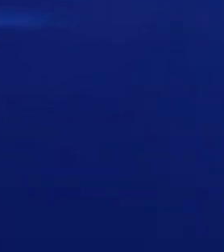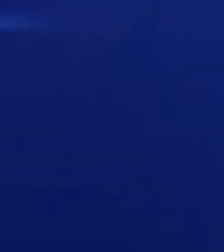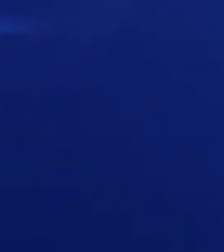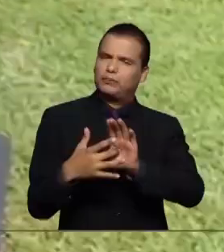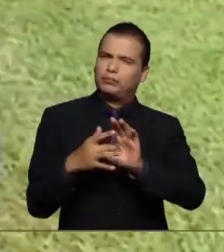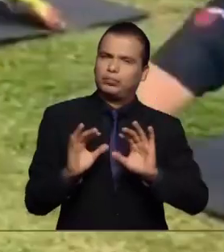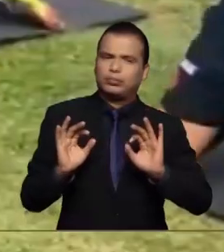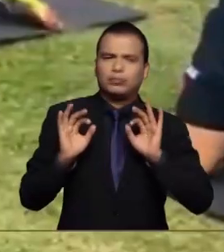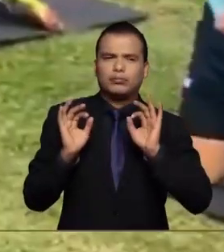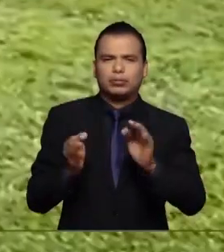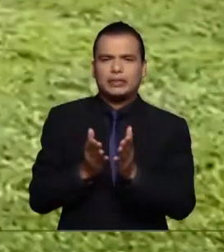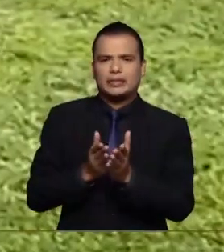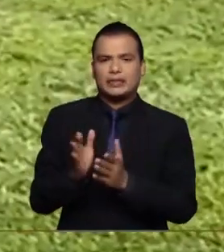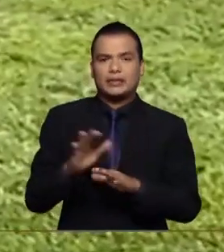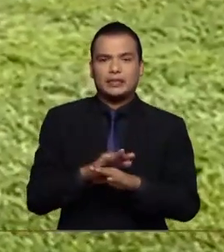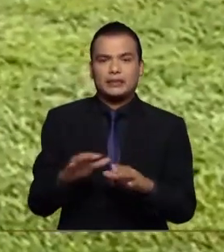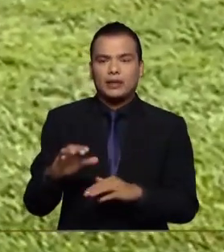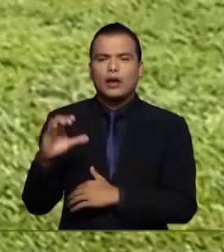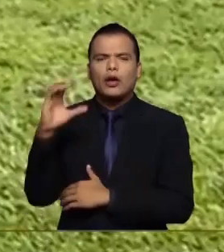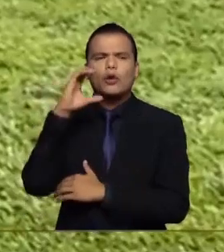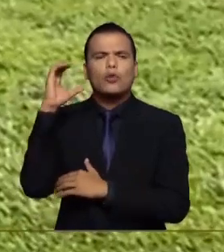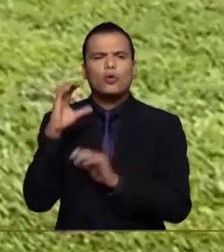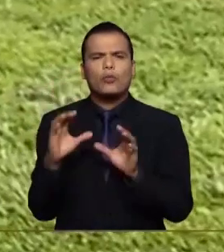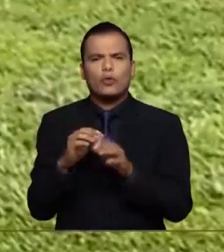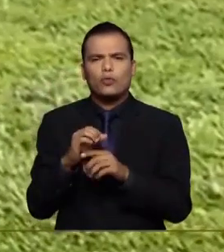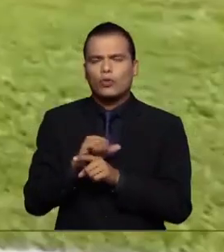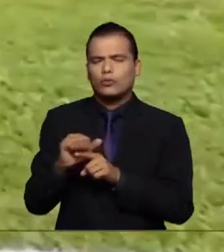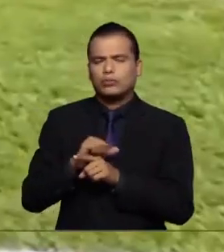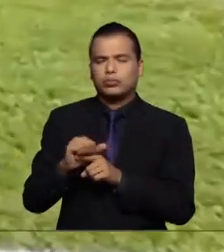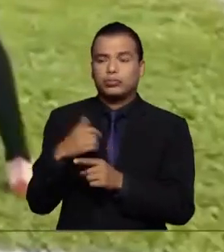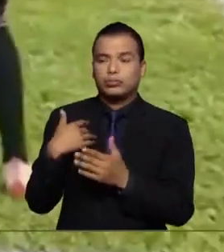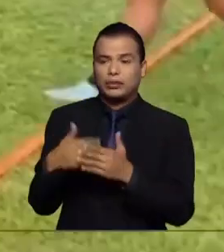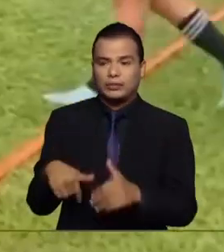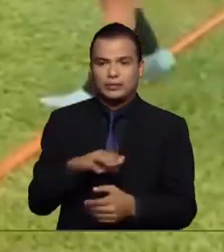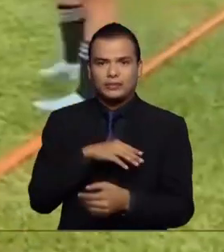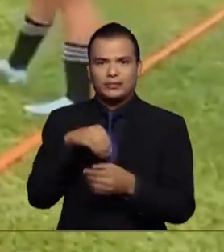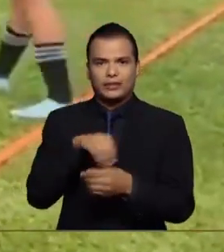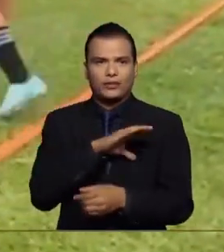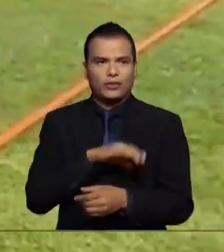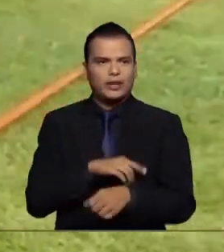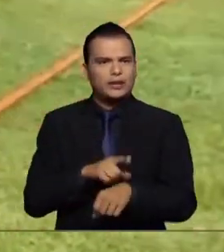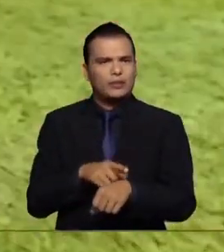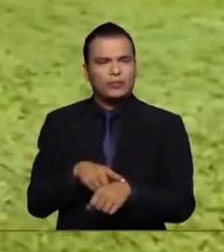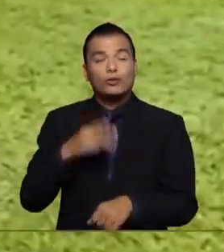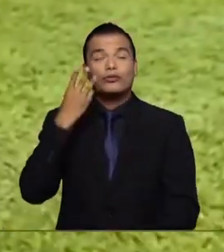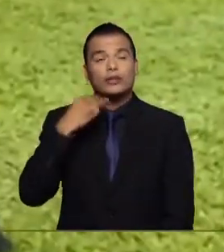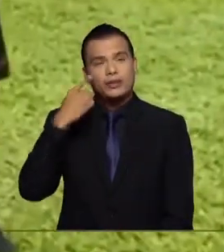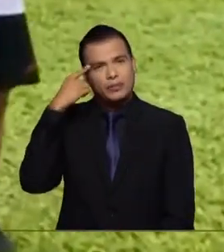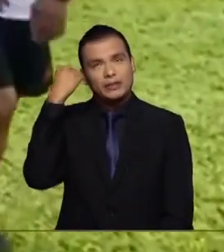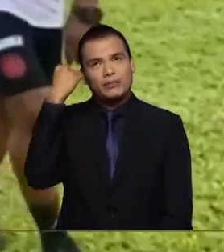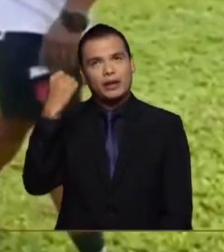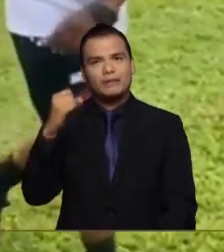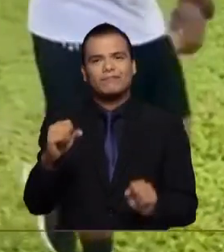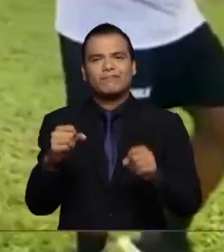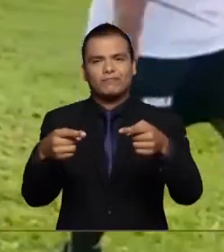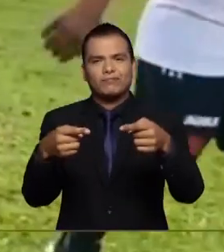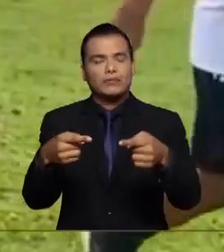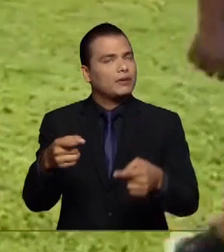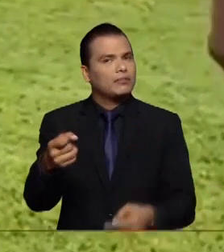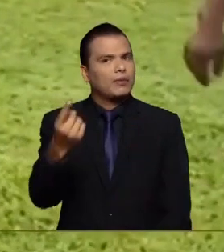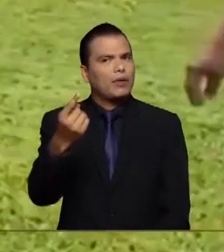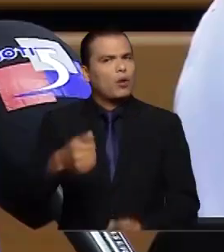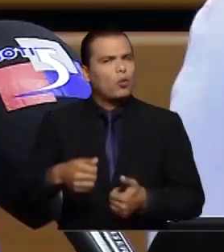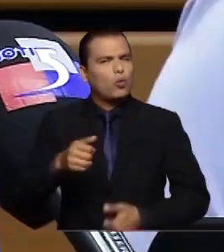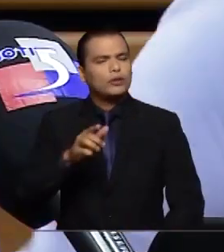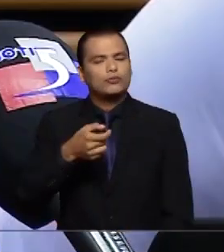La tricolor ya cumplió 3 días de trabajo en la capital vallecaucana pensando en su primer rival, Paraguay. Tienen una estructura de